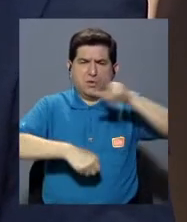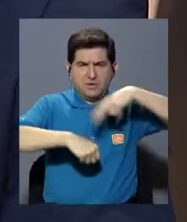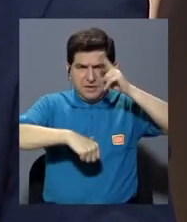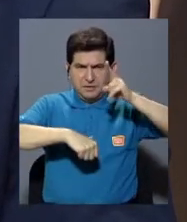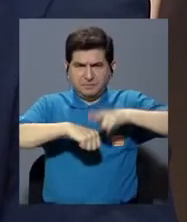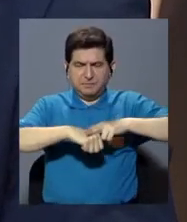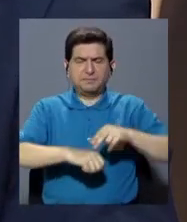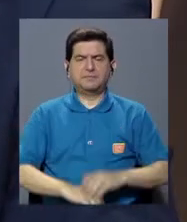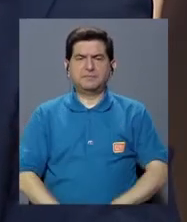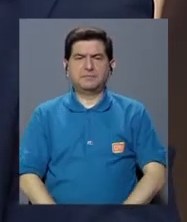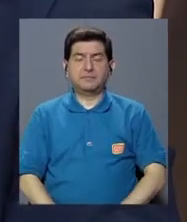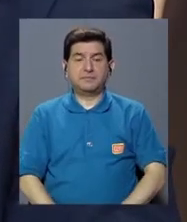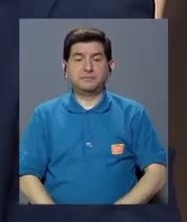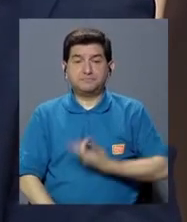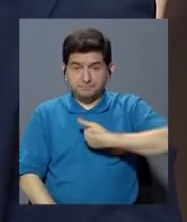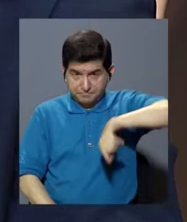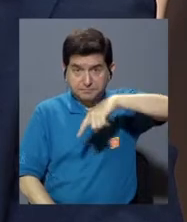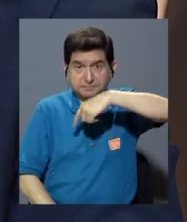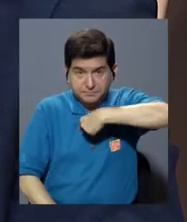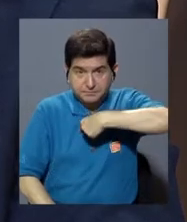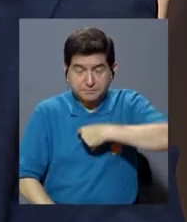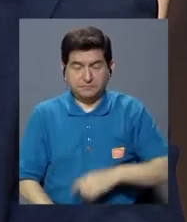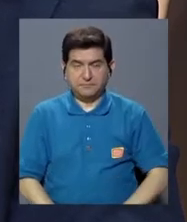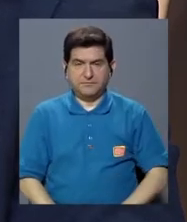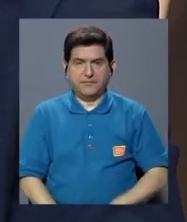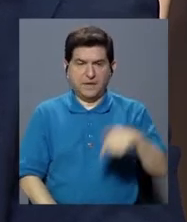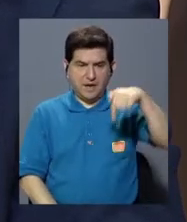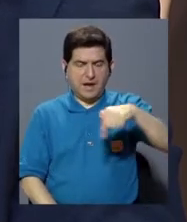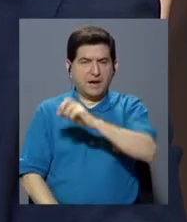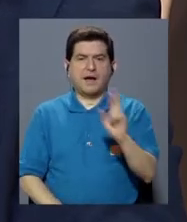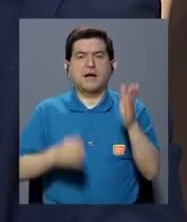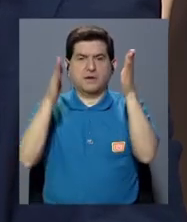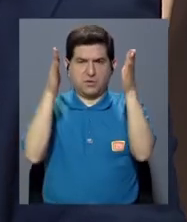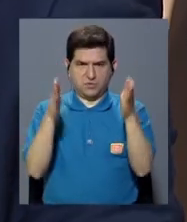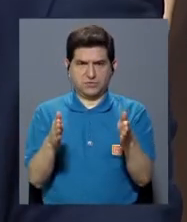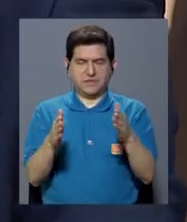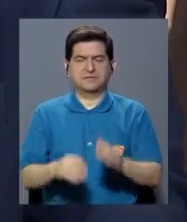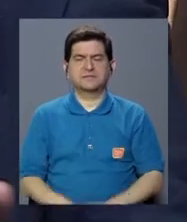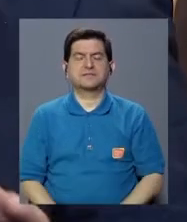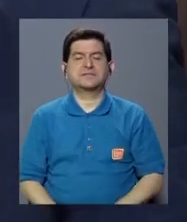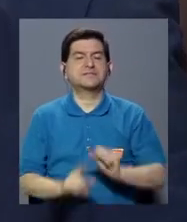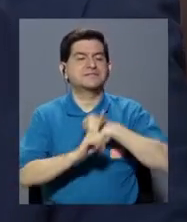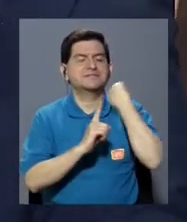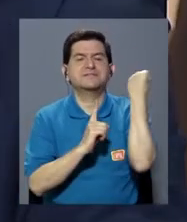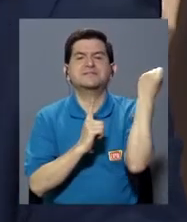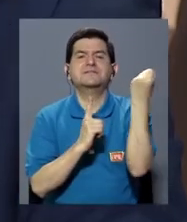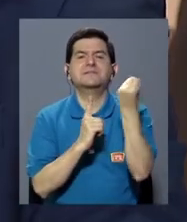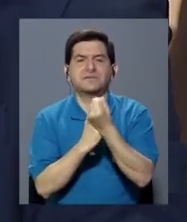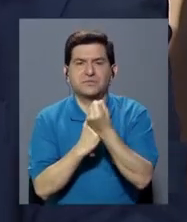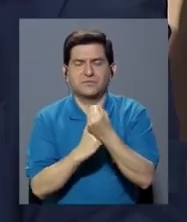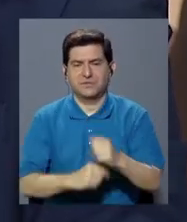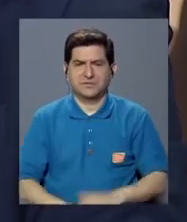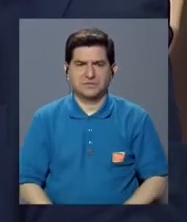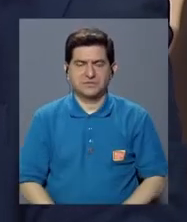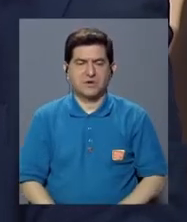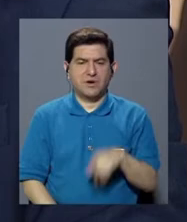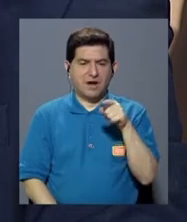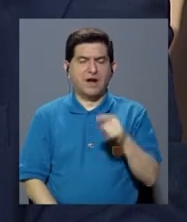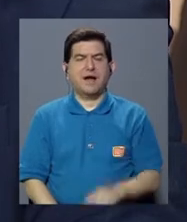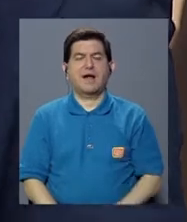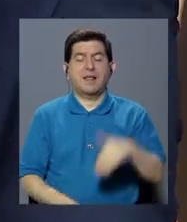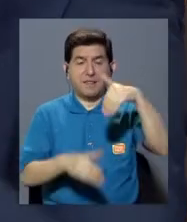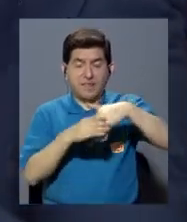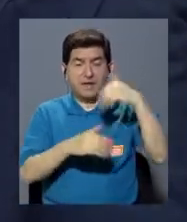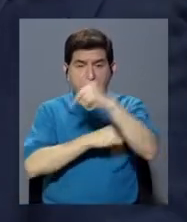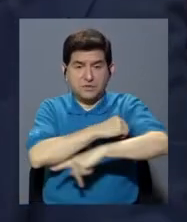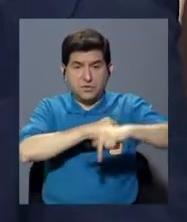silvestre, realmente nos pone a nosotros como Costa Rica en el escenario del concierto de